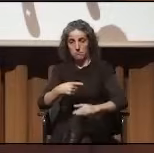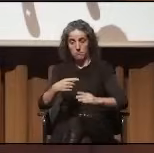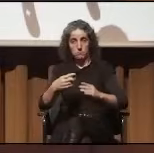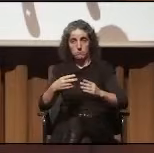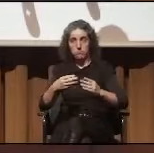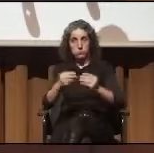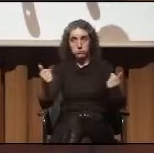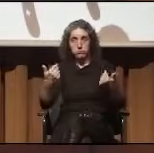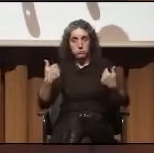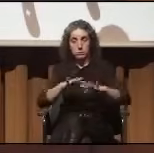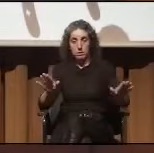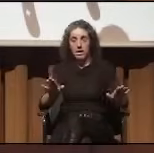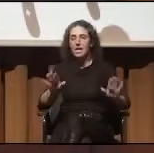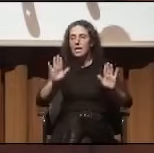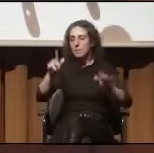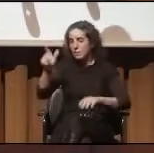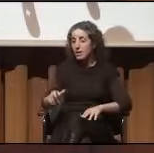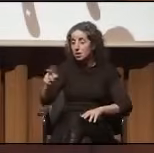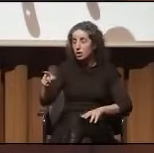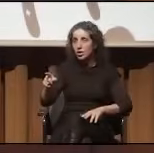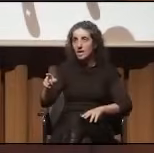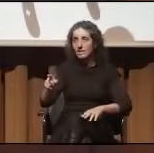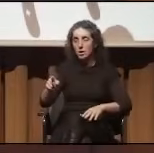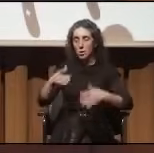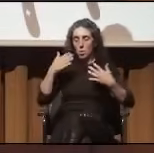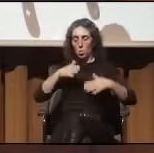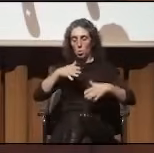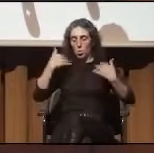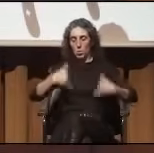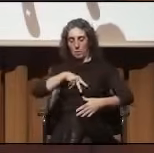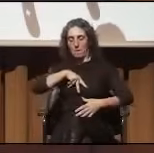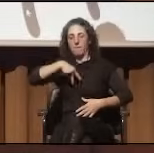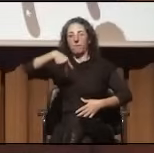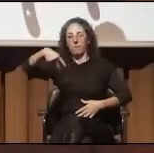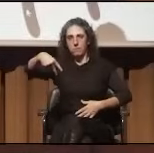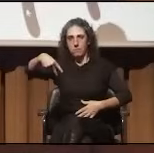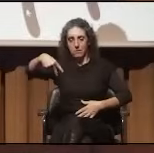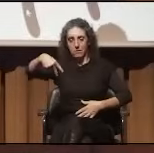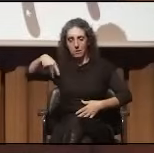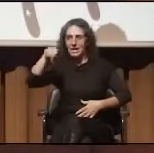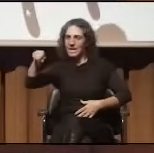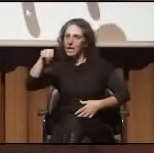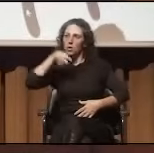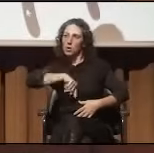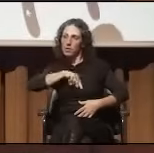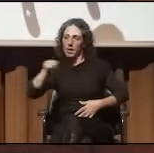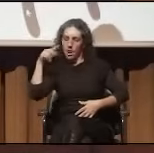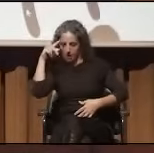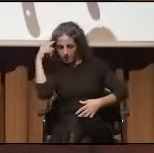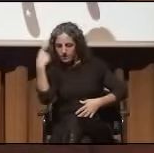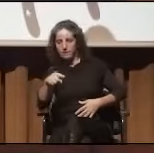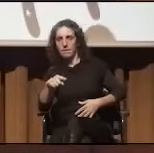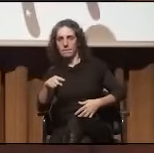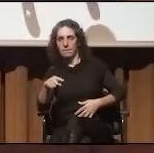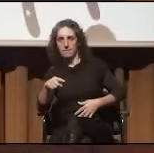cómo sabe de su cuerpo, observa lo que le están haciendo a su cuerpo, es consciente, pero no solamente es consciente, sino tiene un estado expandido